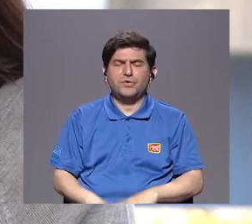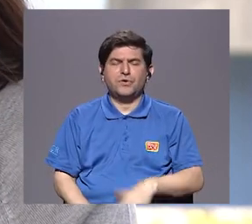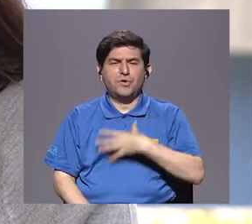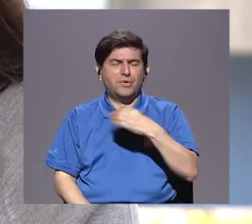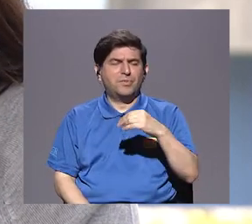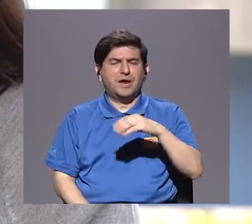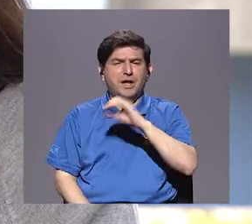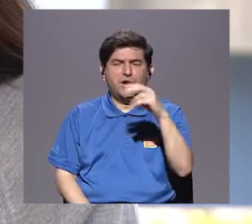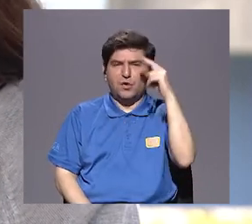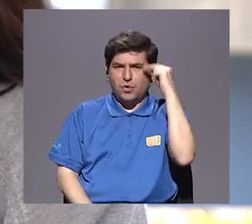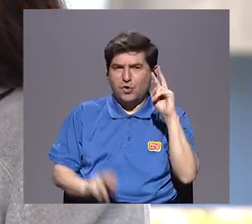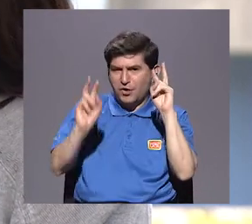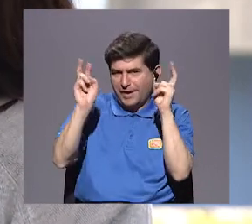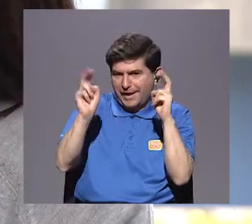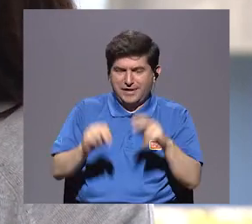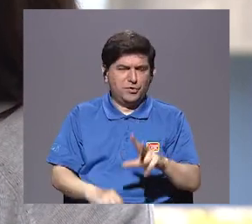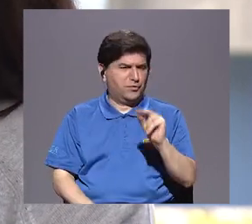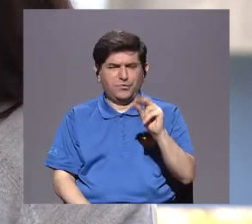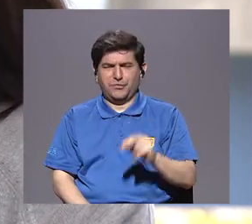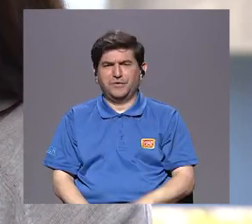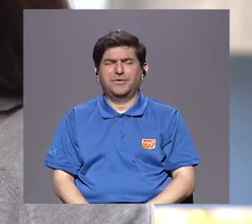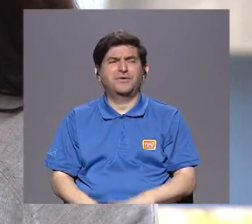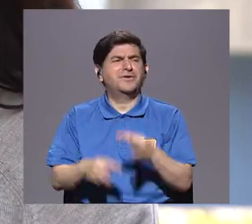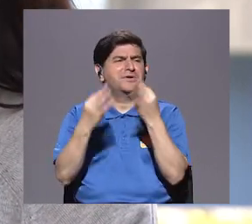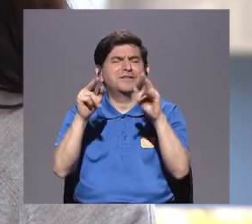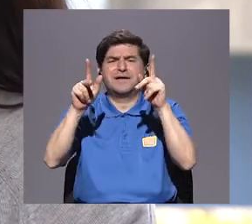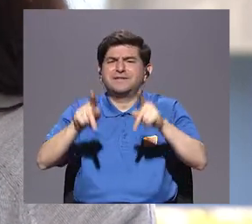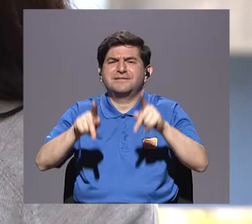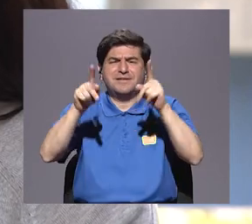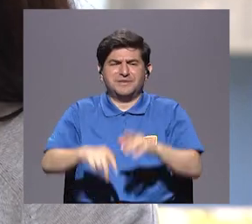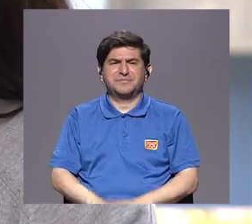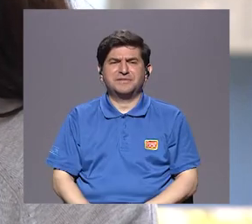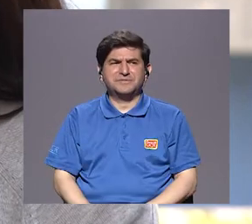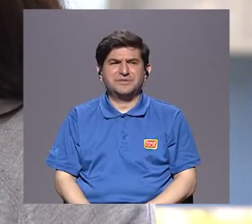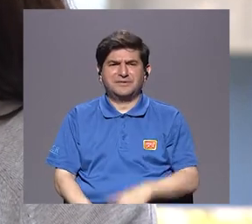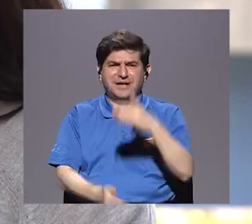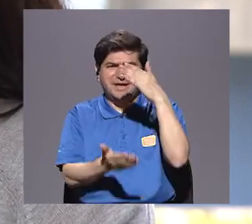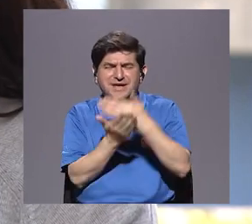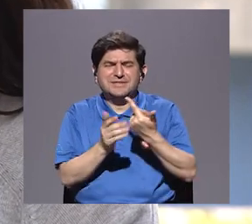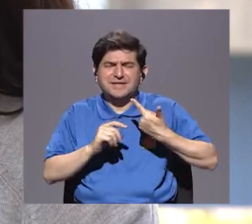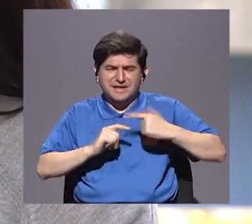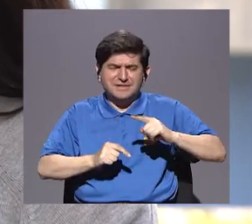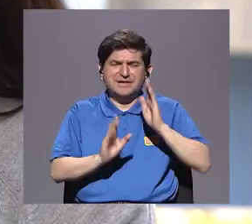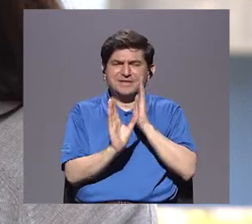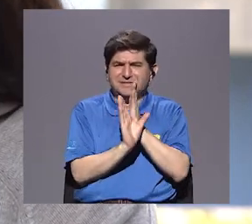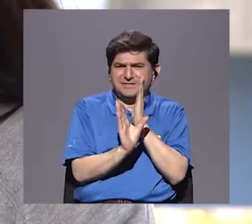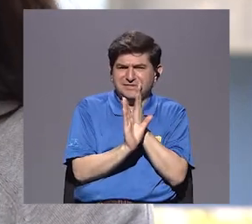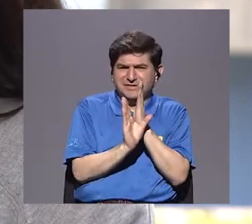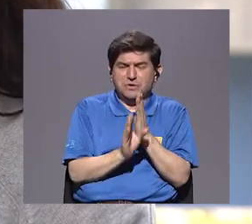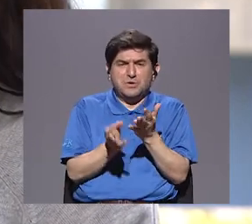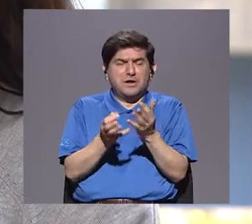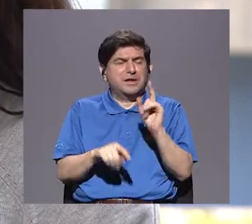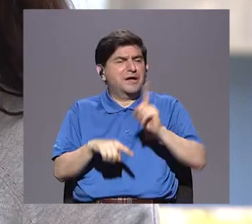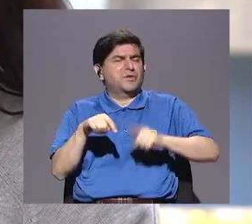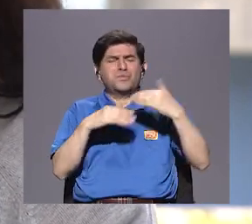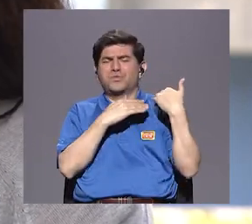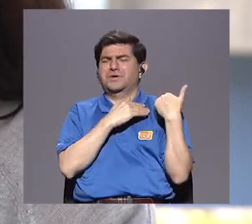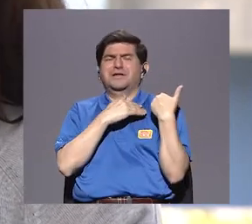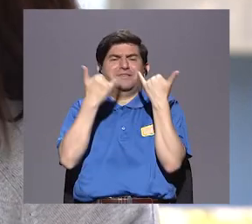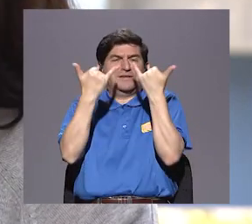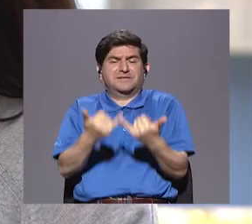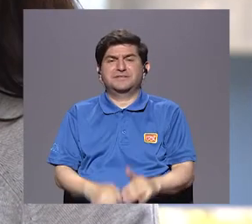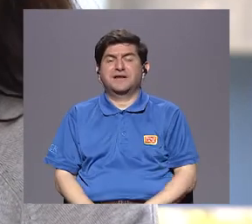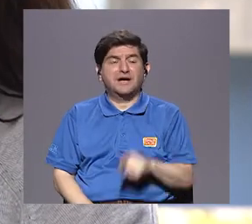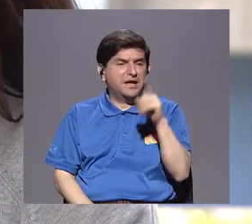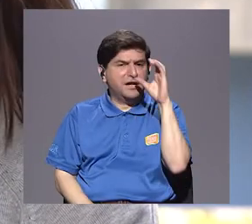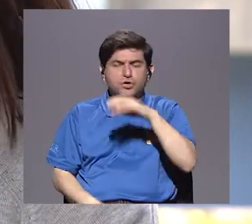o negro. Y lo que busca el sujeto es parar un dolor psicológico intolerable. Ellos